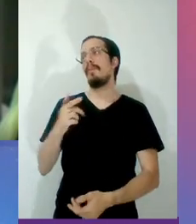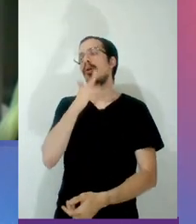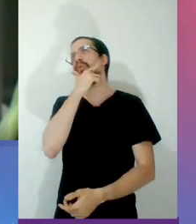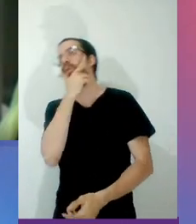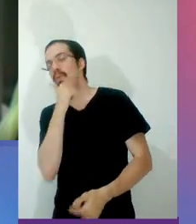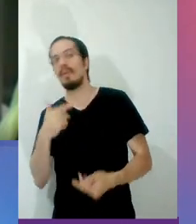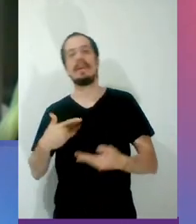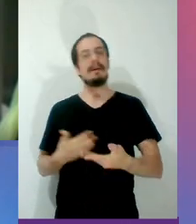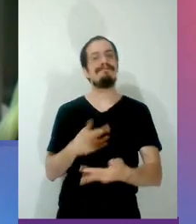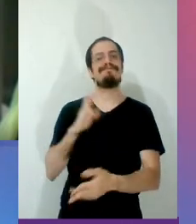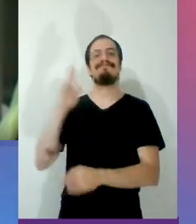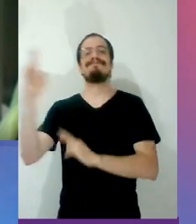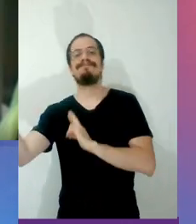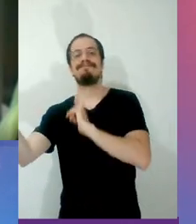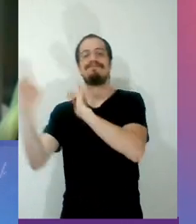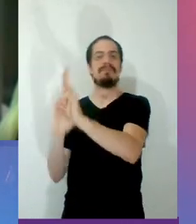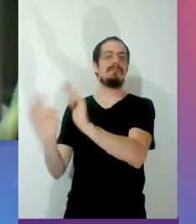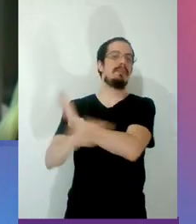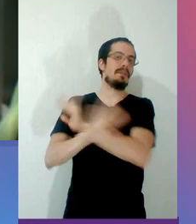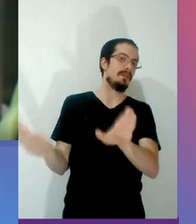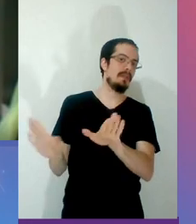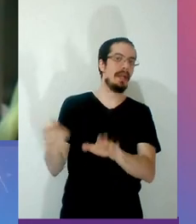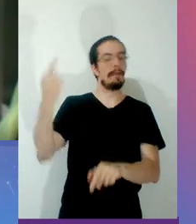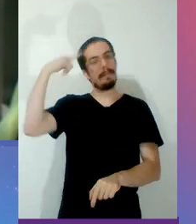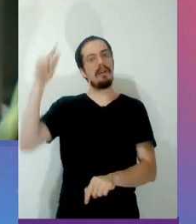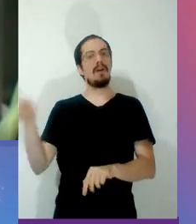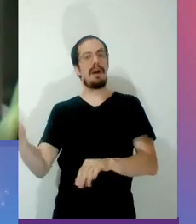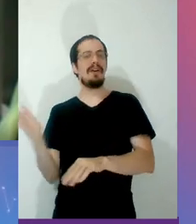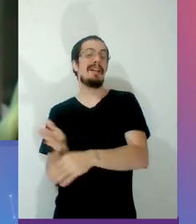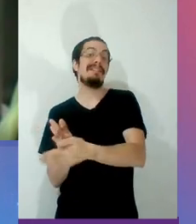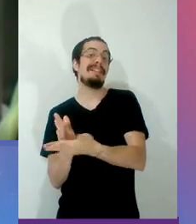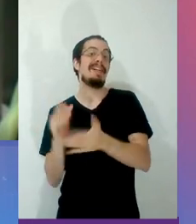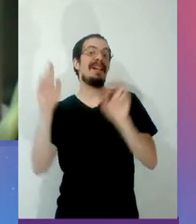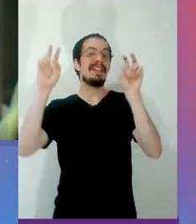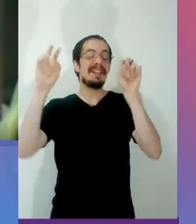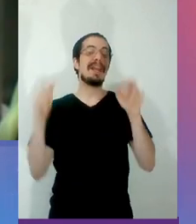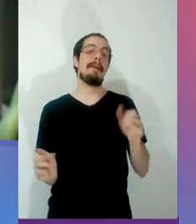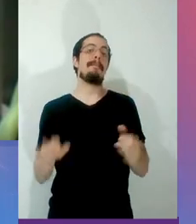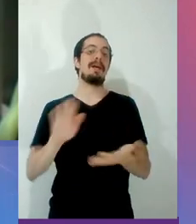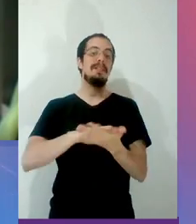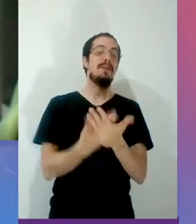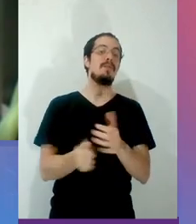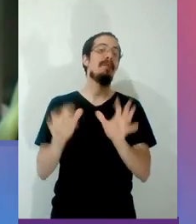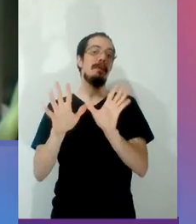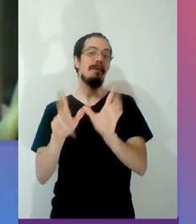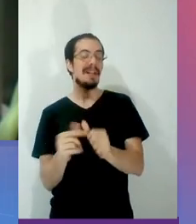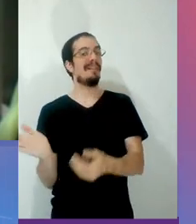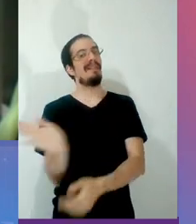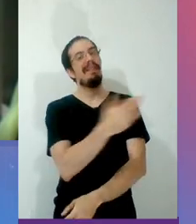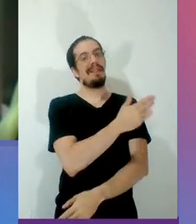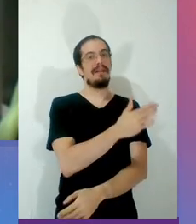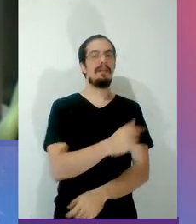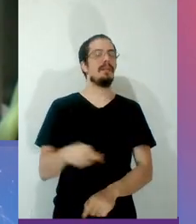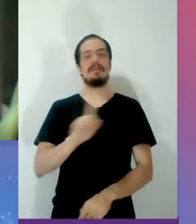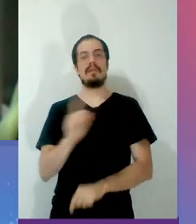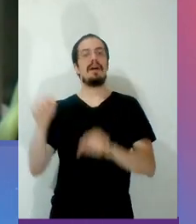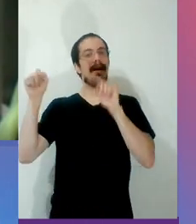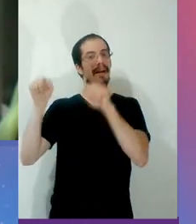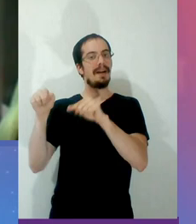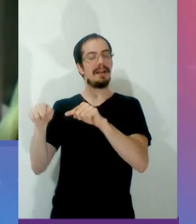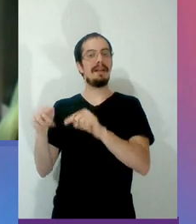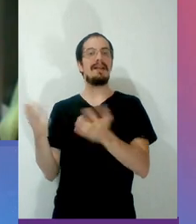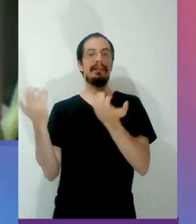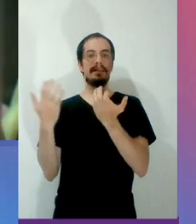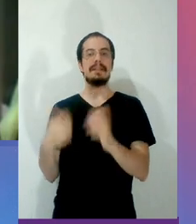morbilidades y eso. Pero estamos dejando muy de lado la salud familiar. Creo que eso también tenemos que ahí hincar